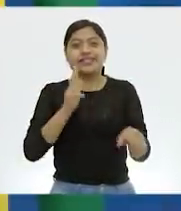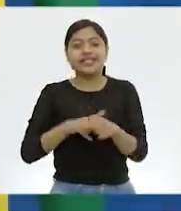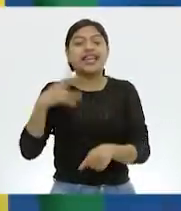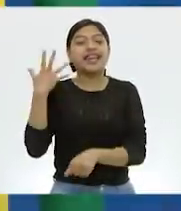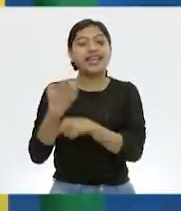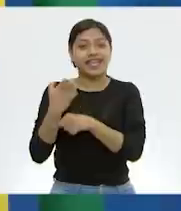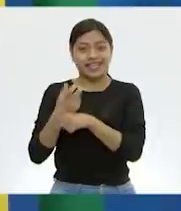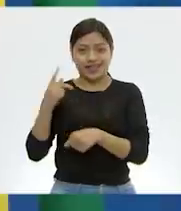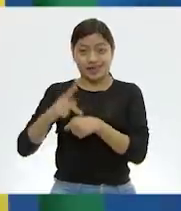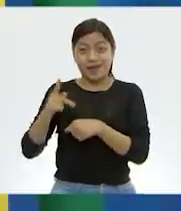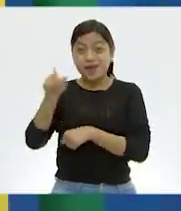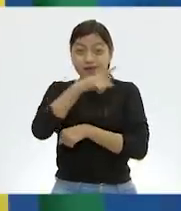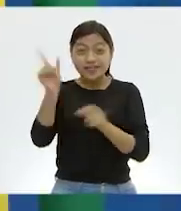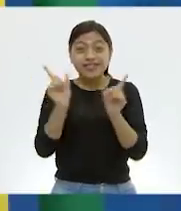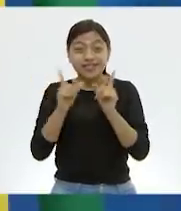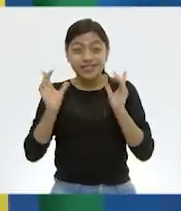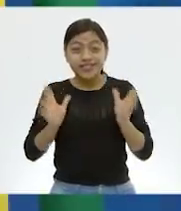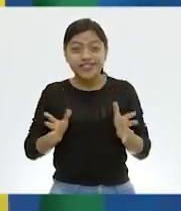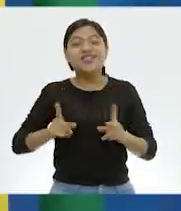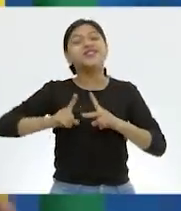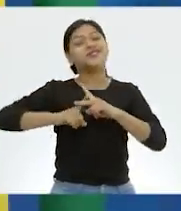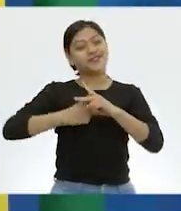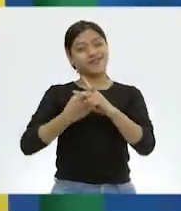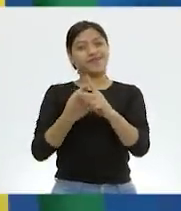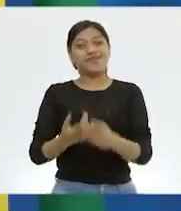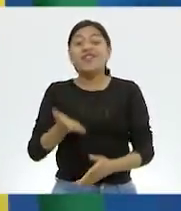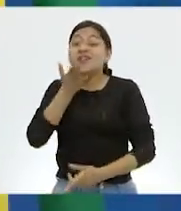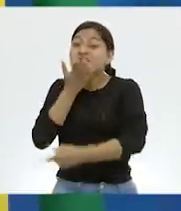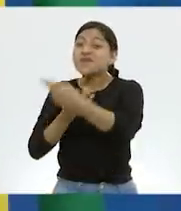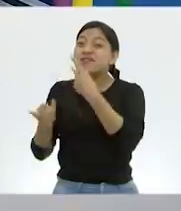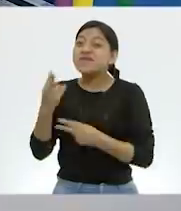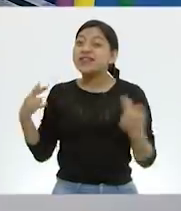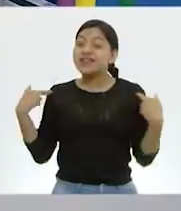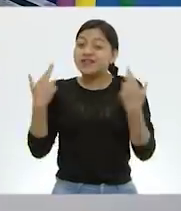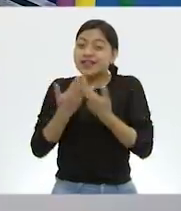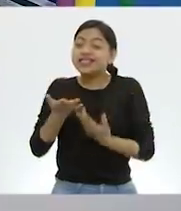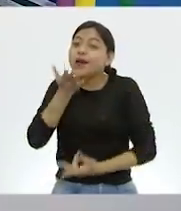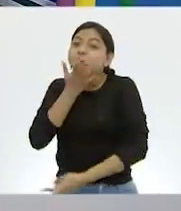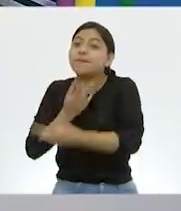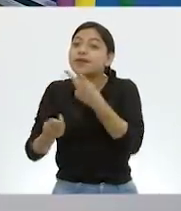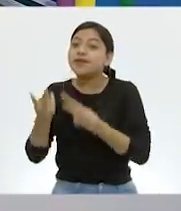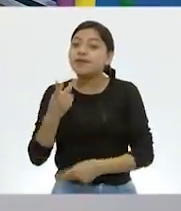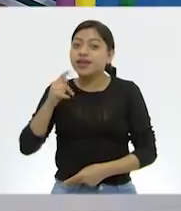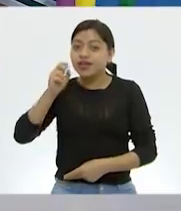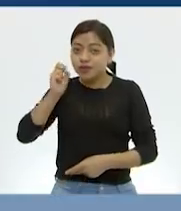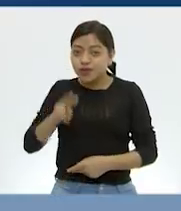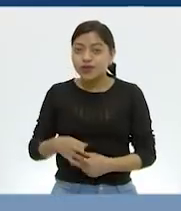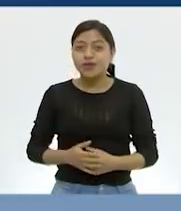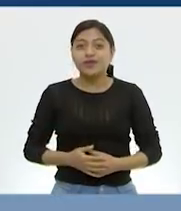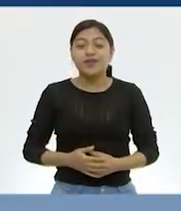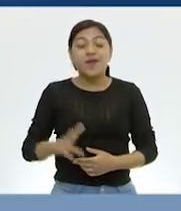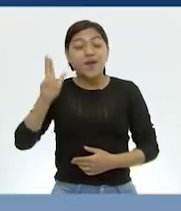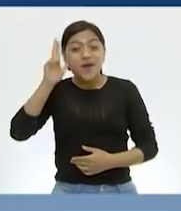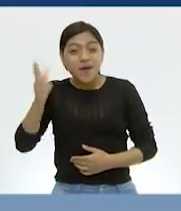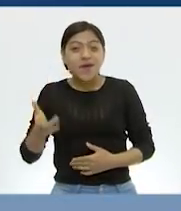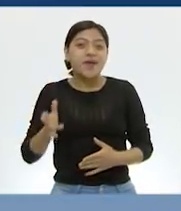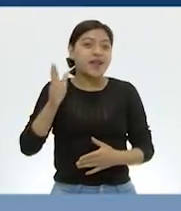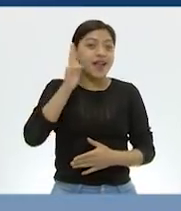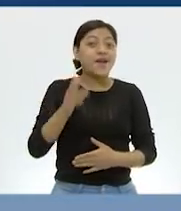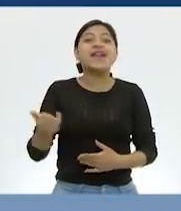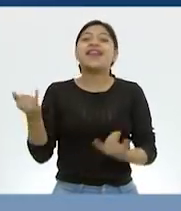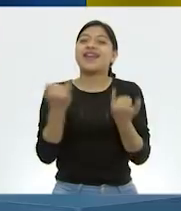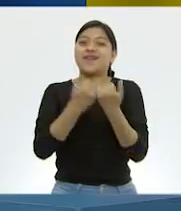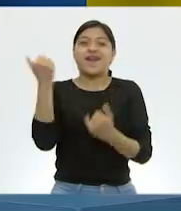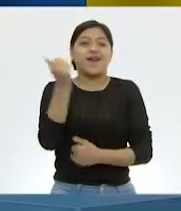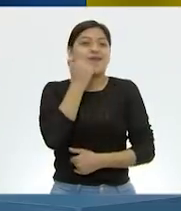grado. ¿Están listos? ¡Comenzamos! Bienvenida, maestra, bienvenido, Ton. Gracias. Hola, Bienvenidos maestra. a todos los